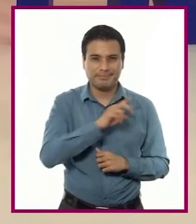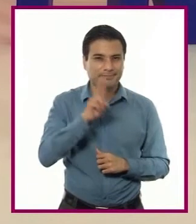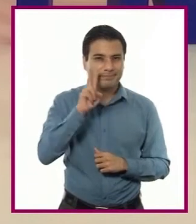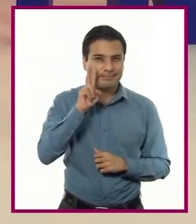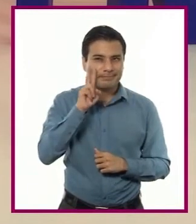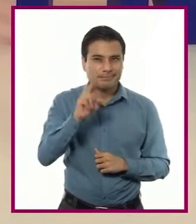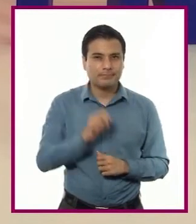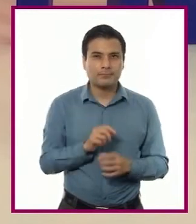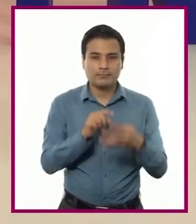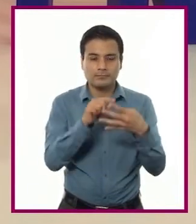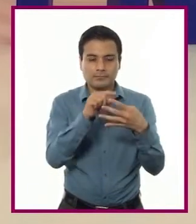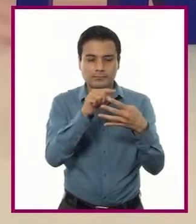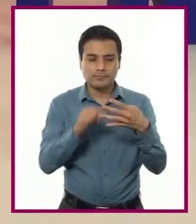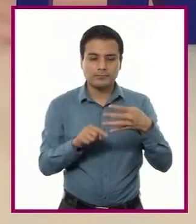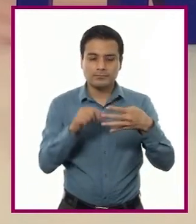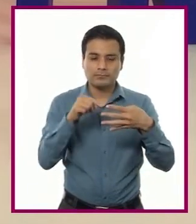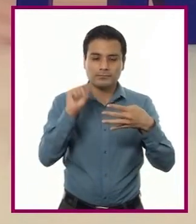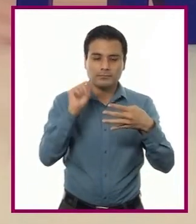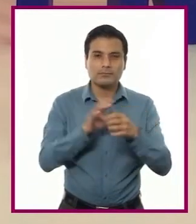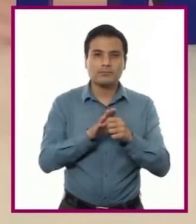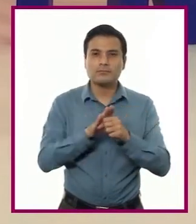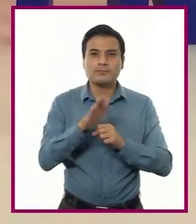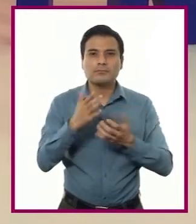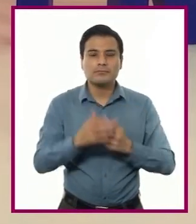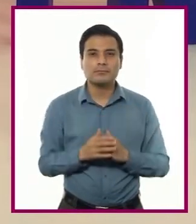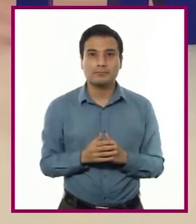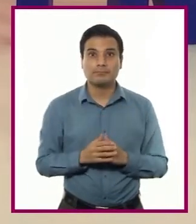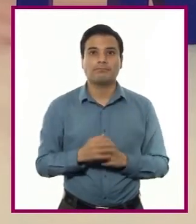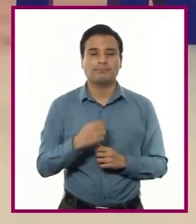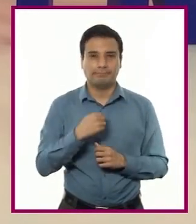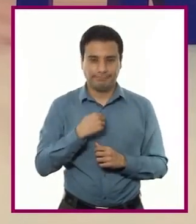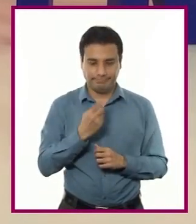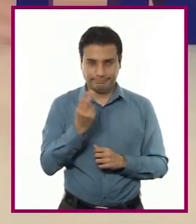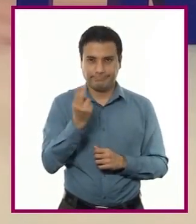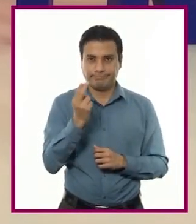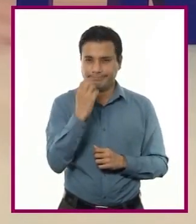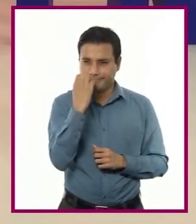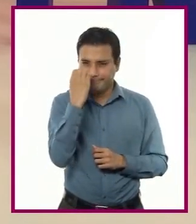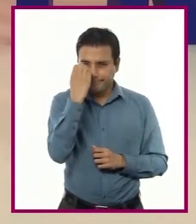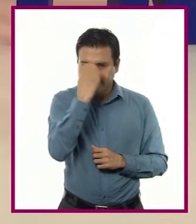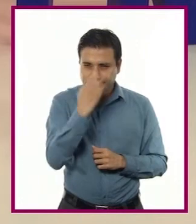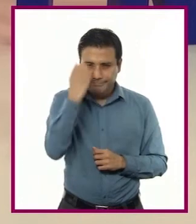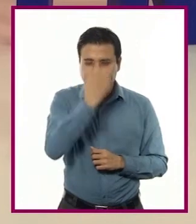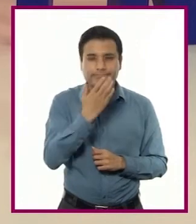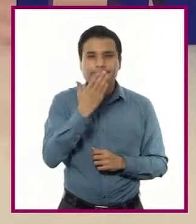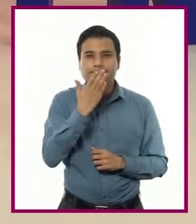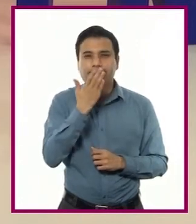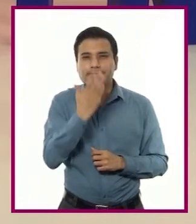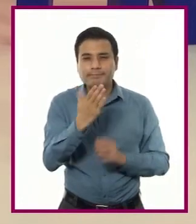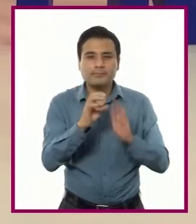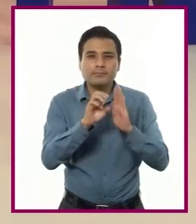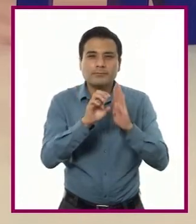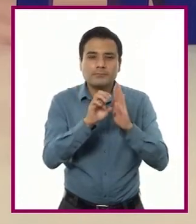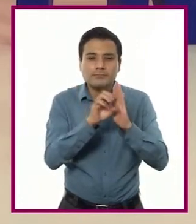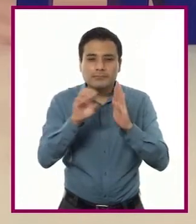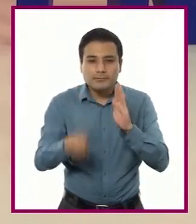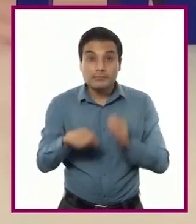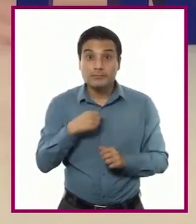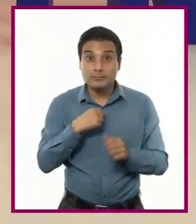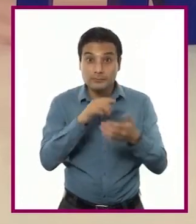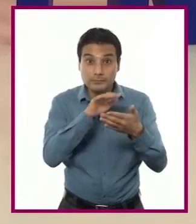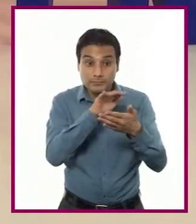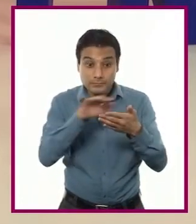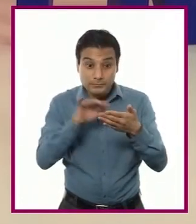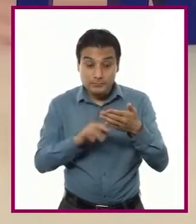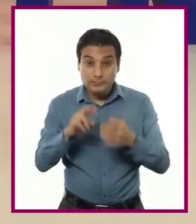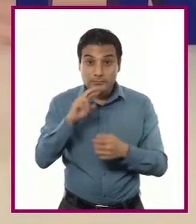opciones. Tiene toda la razón. Debemos hacer una lectura cuidadosa, ya que si leo rápido, las 4 opciones son,